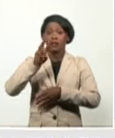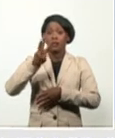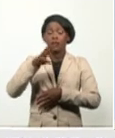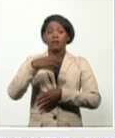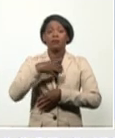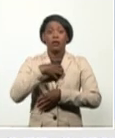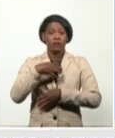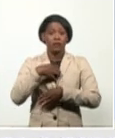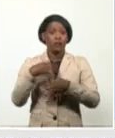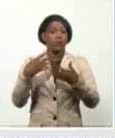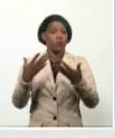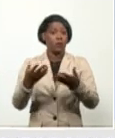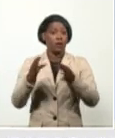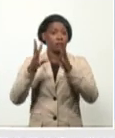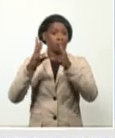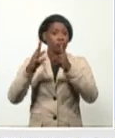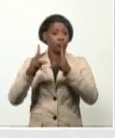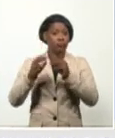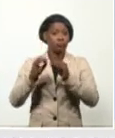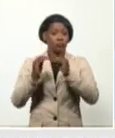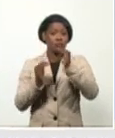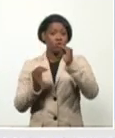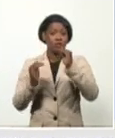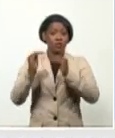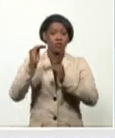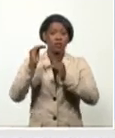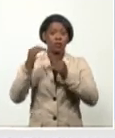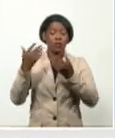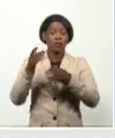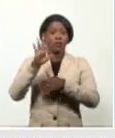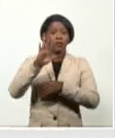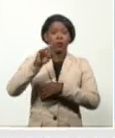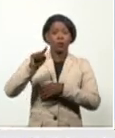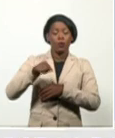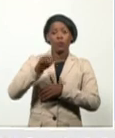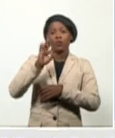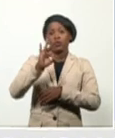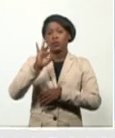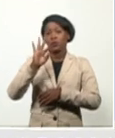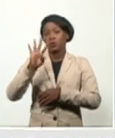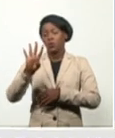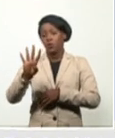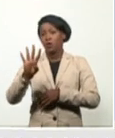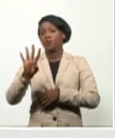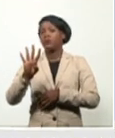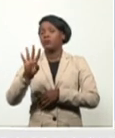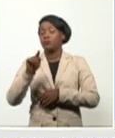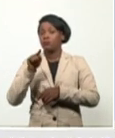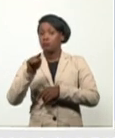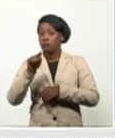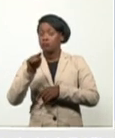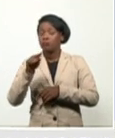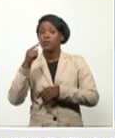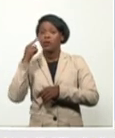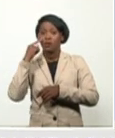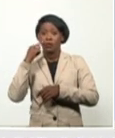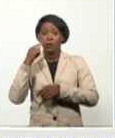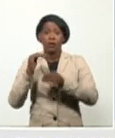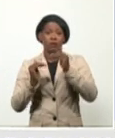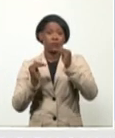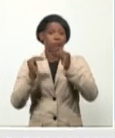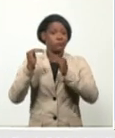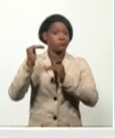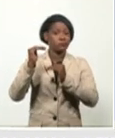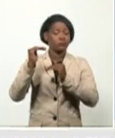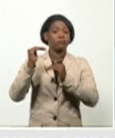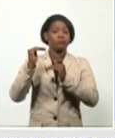letalidad por encima de 5,84, o sea, una tasa elevada.